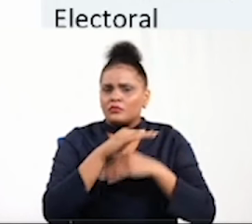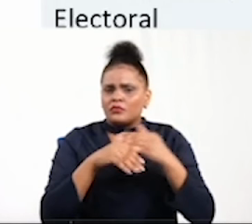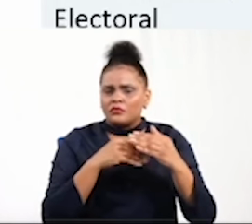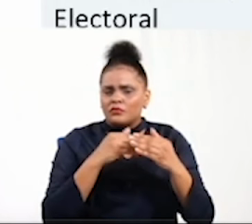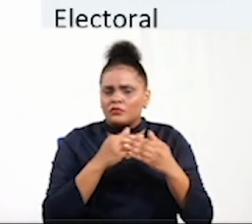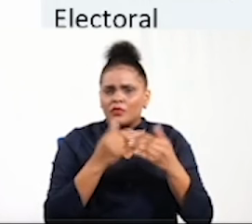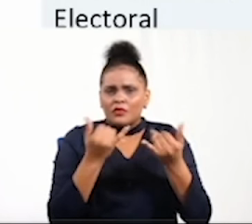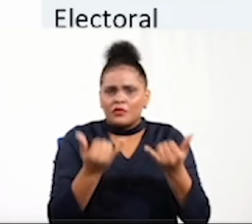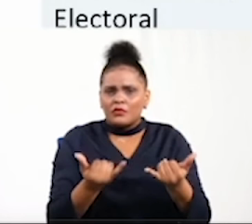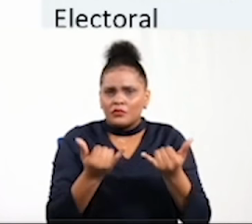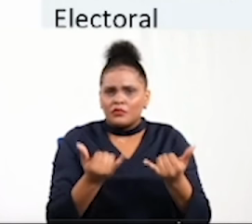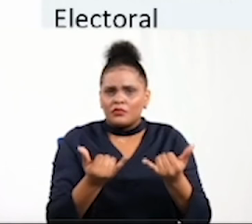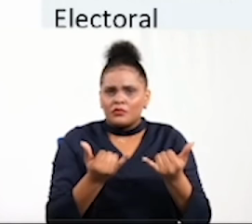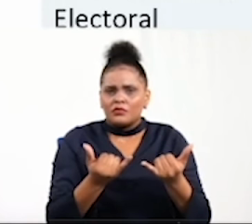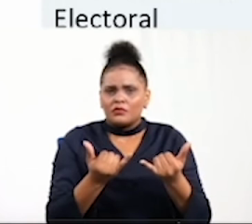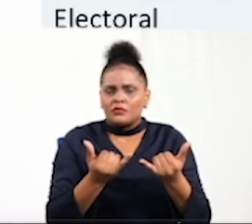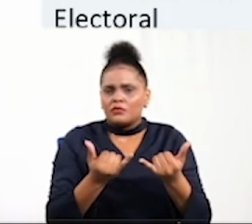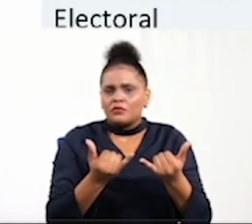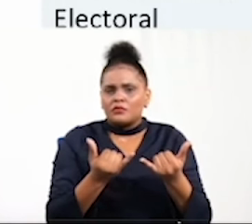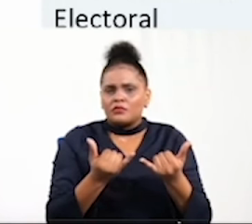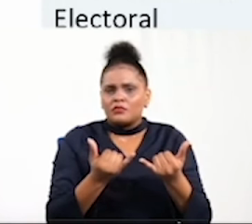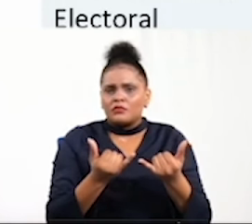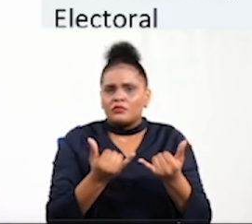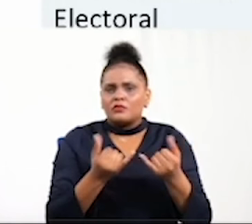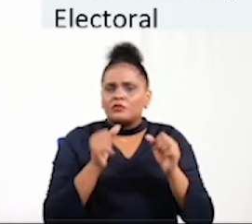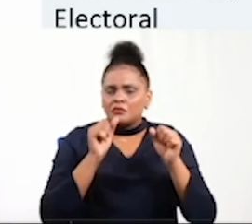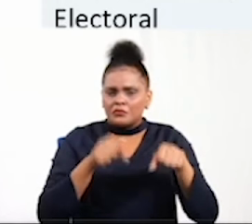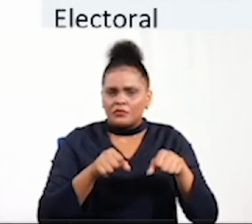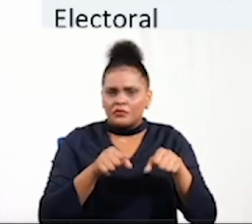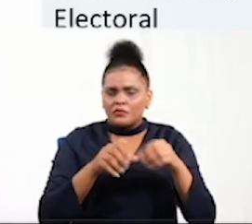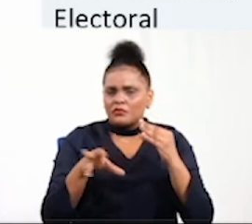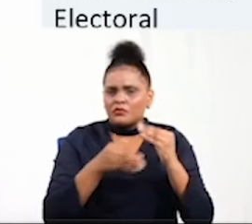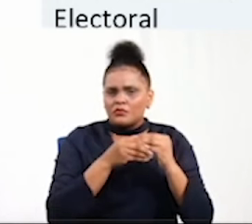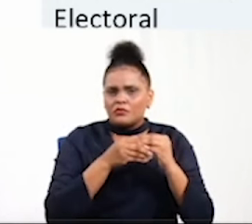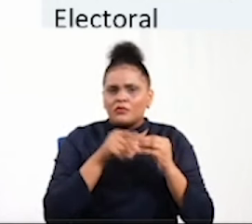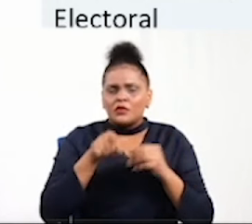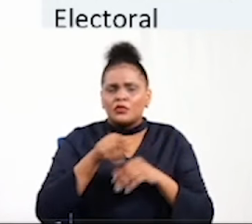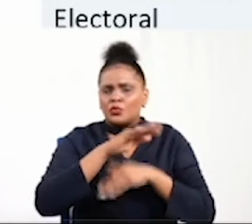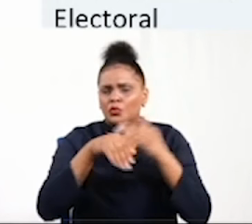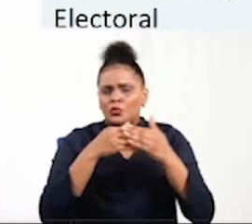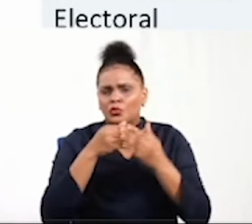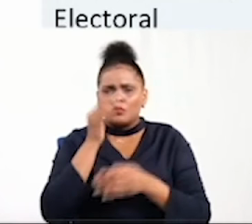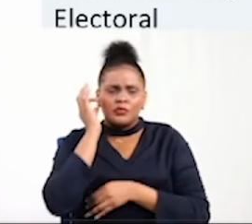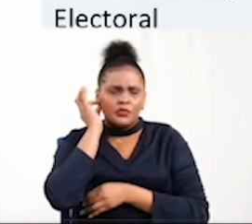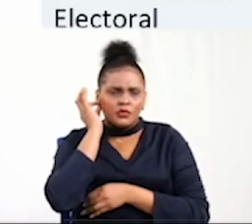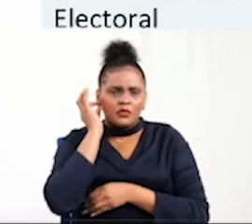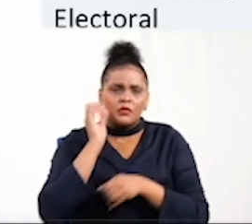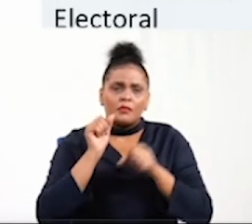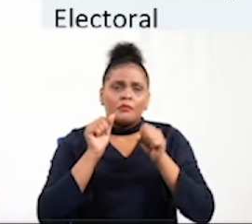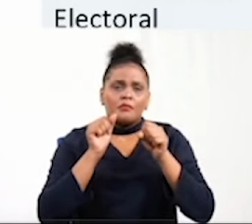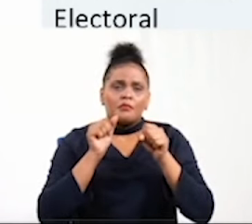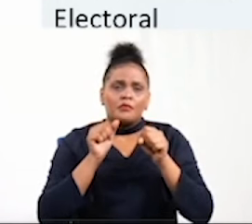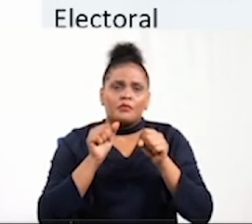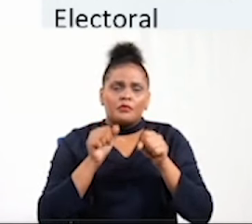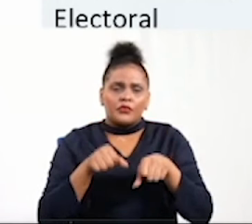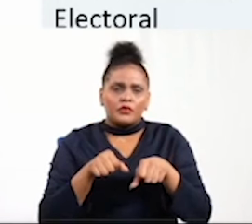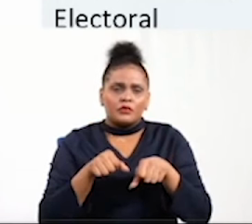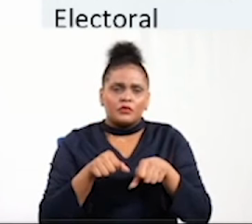tenían en ese momento era una aplicación de un porcentaje de 50 por ciento de mujeres en un y las sus nominaciones